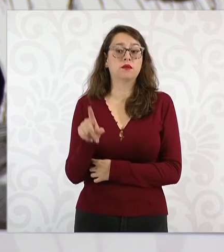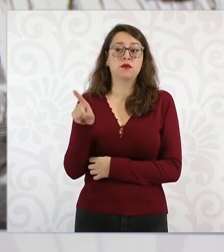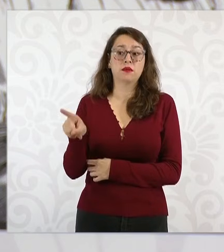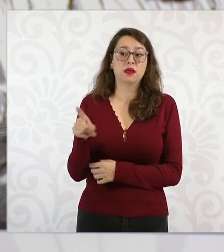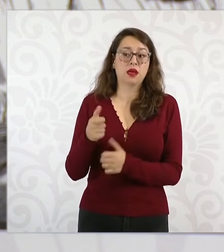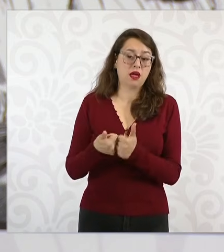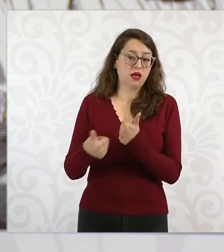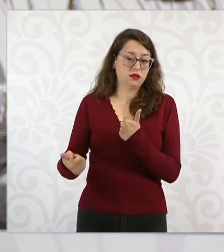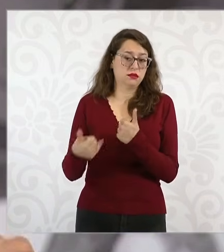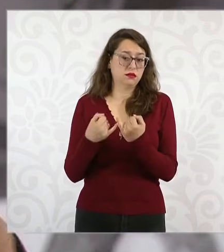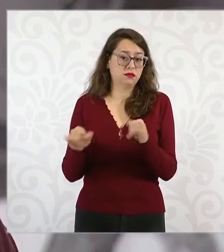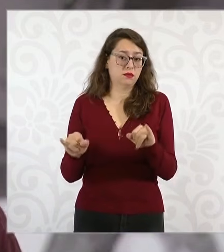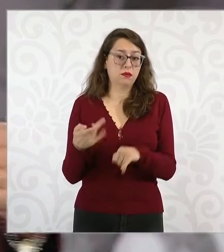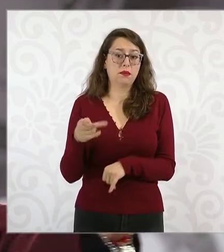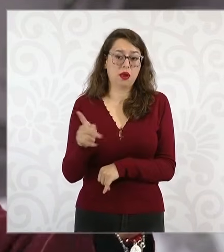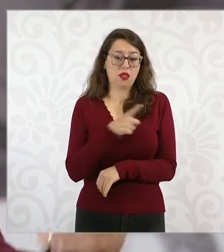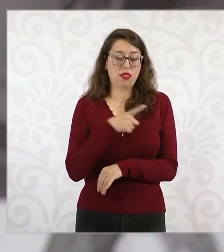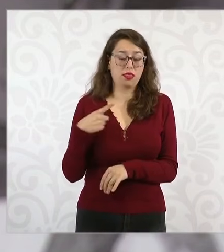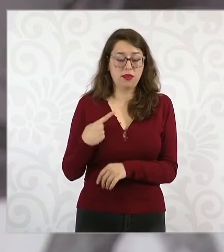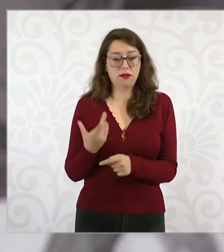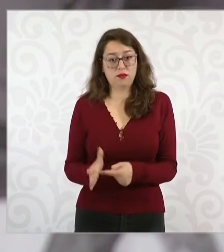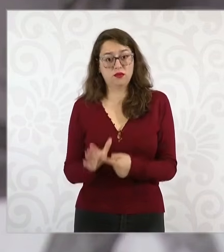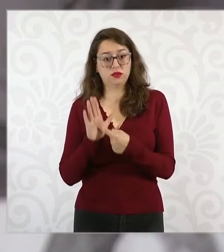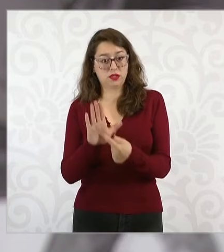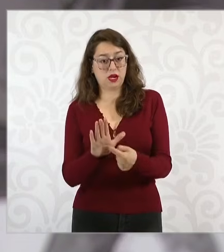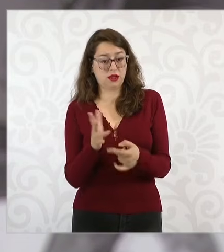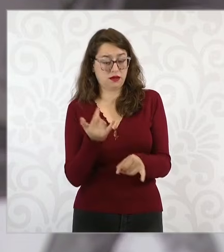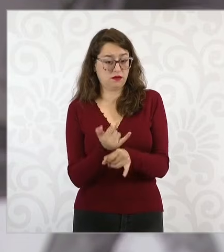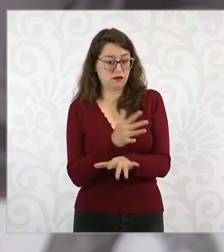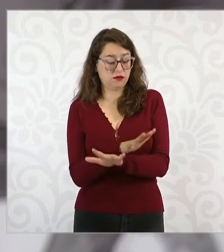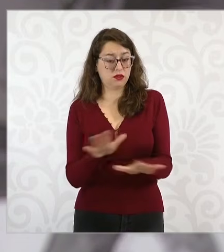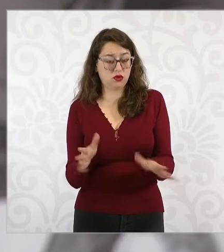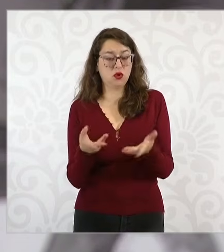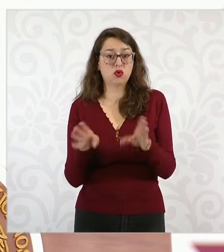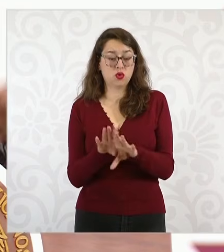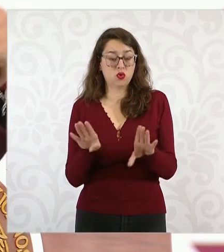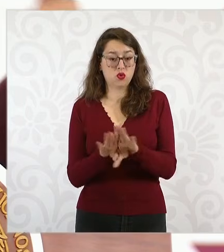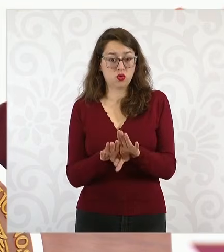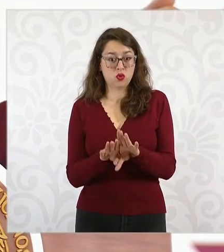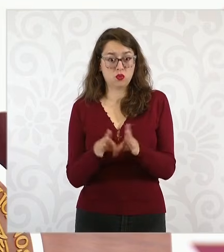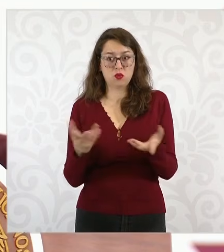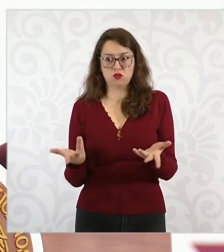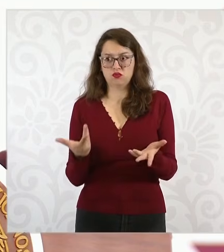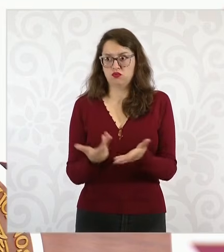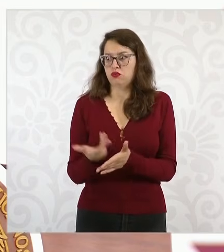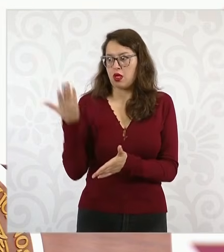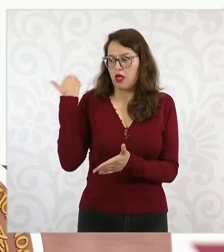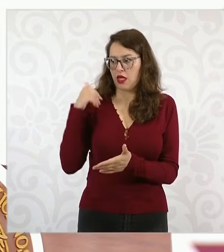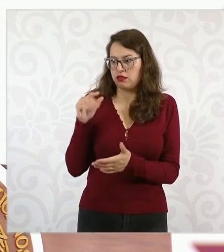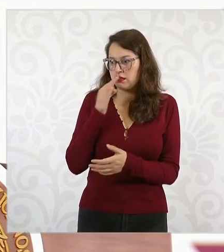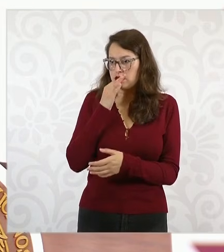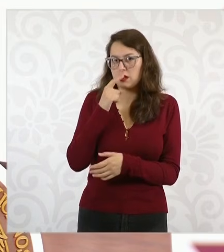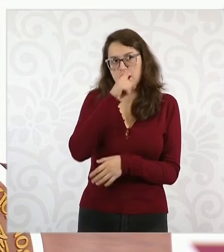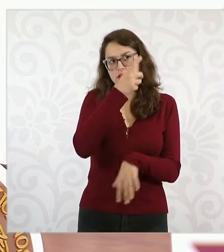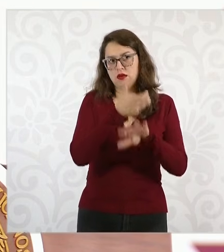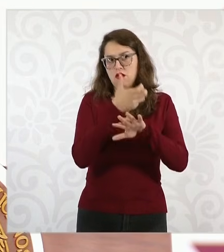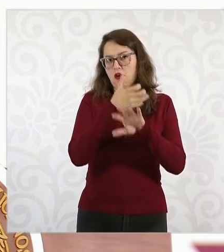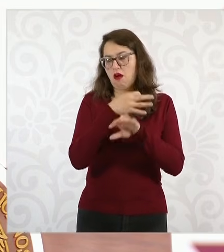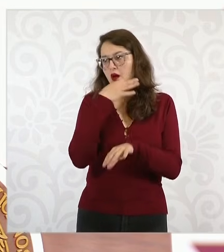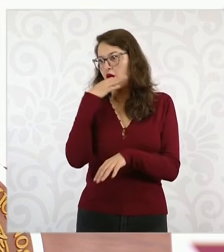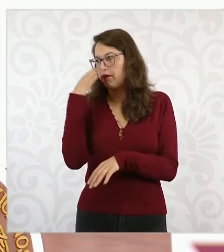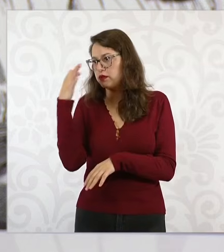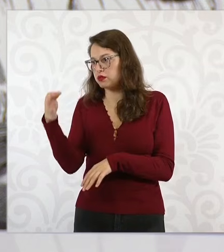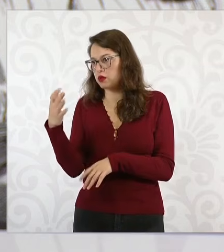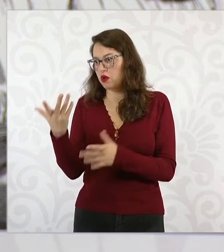autonomía, pero poder informar claramente qué fue lo que se le dijo entonces al fiscal Gertz Manero, y de